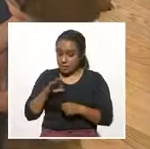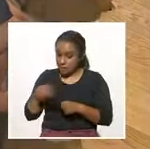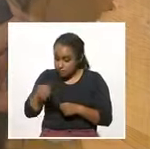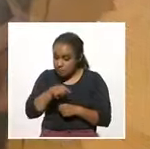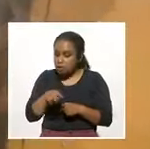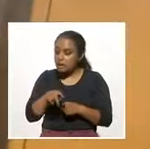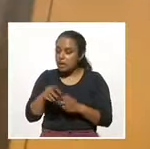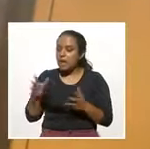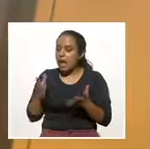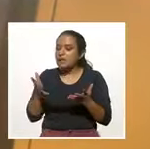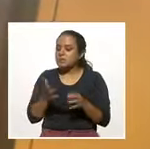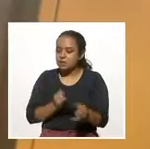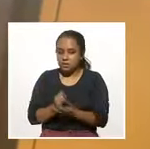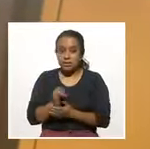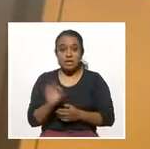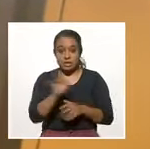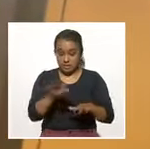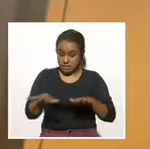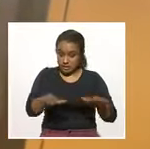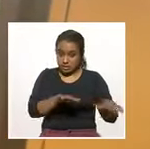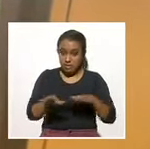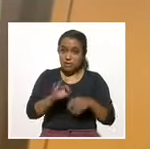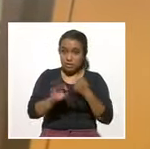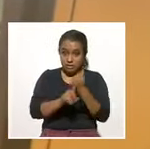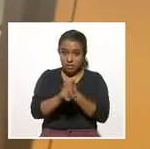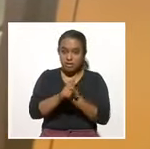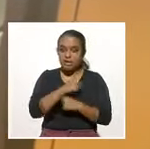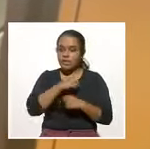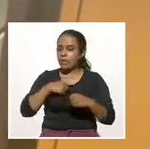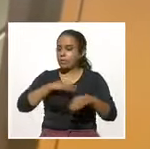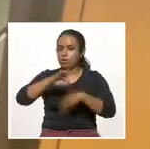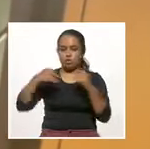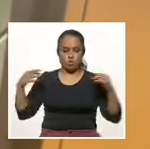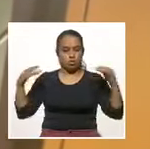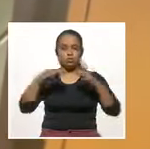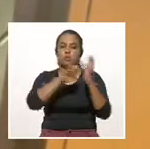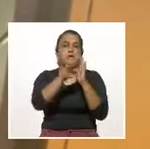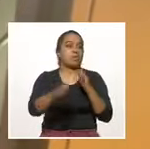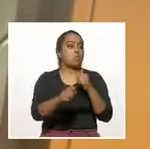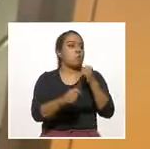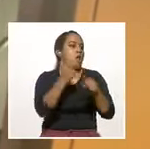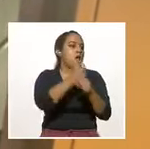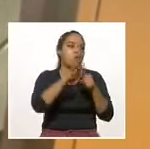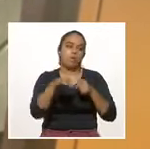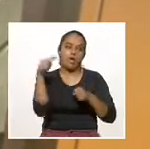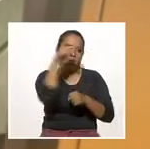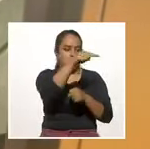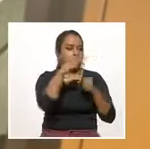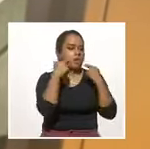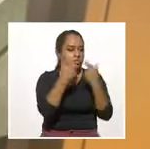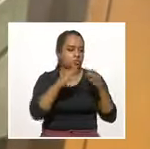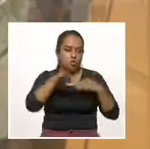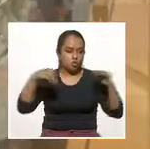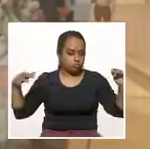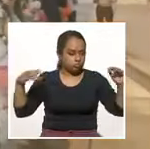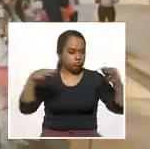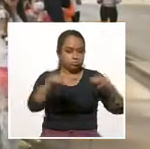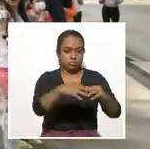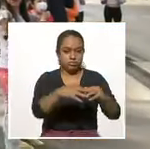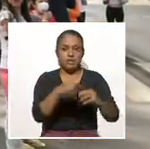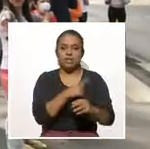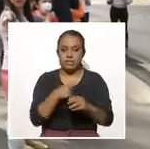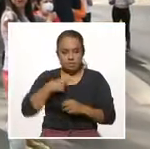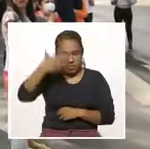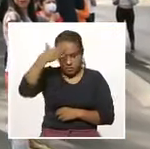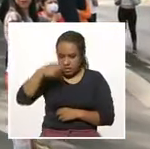fue por sismo, ya sabemos todos que si hubo un problema aquí nos tenemos que reunir todos en la casa de la abuela, ¿no? Y tener eso establecido, ¿no? Ya de manera previa, como un